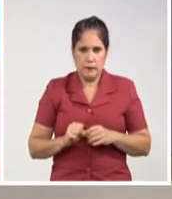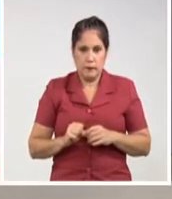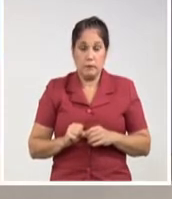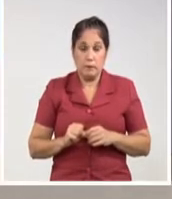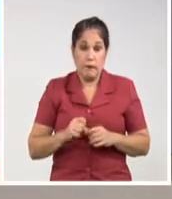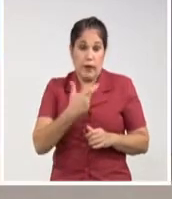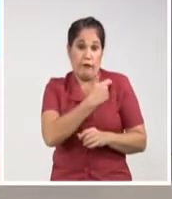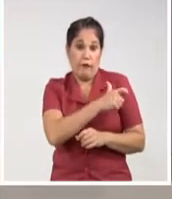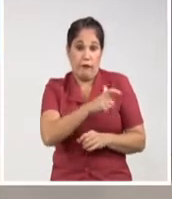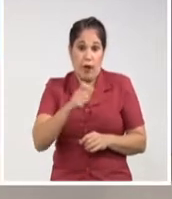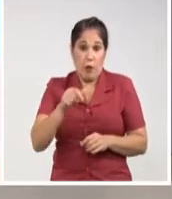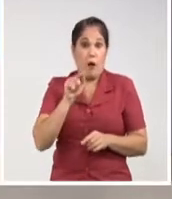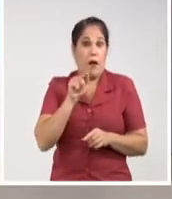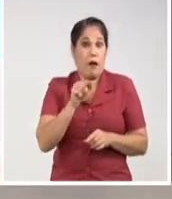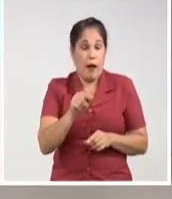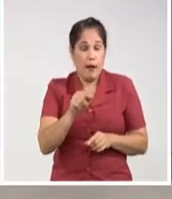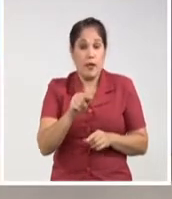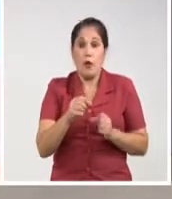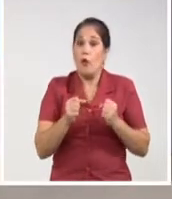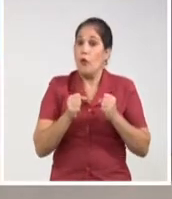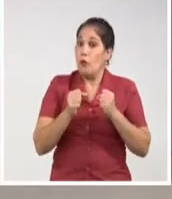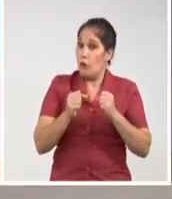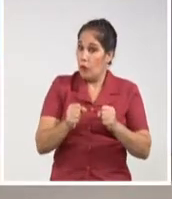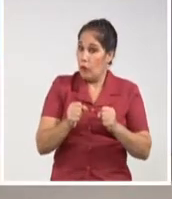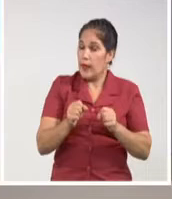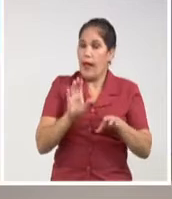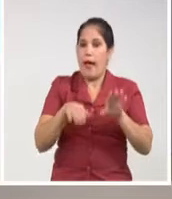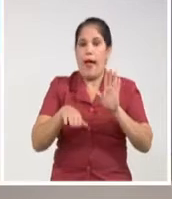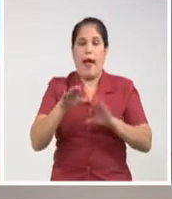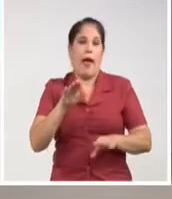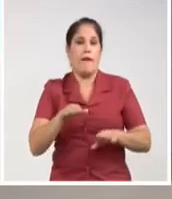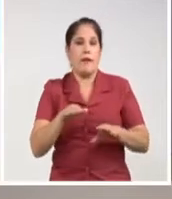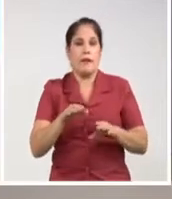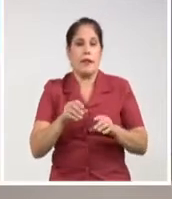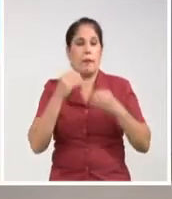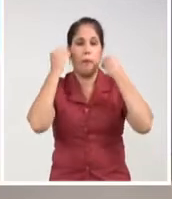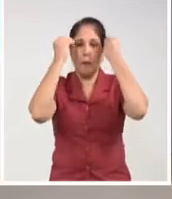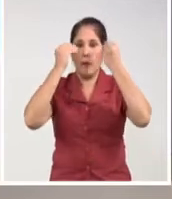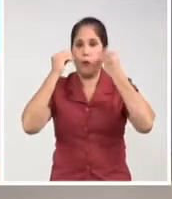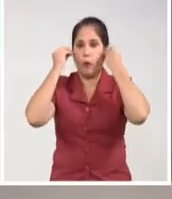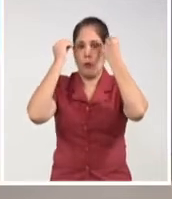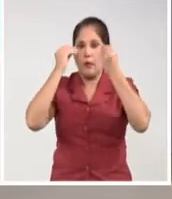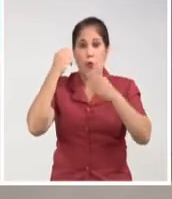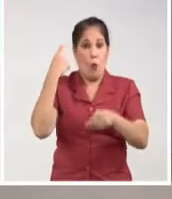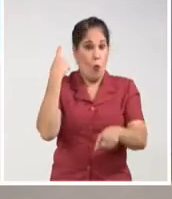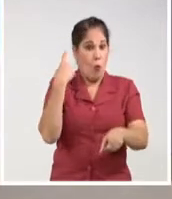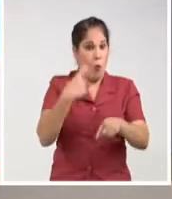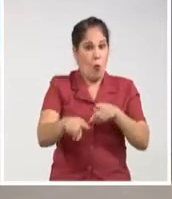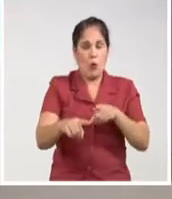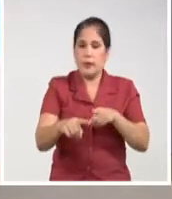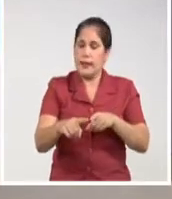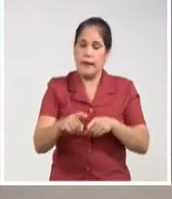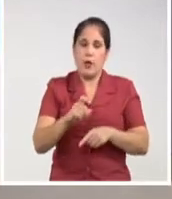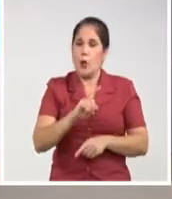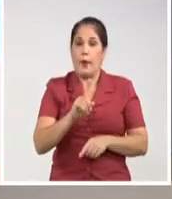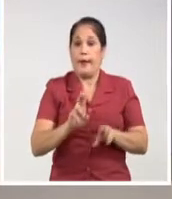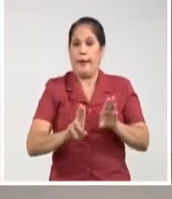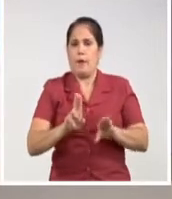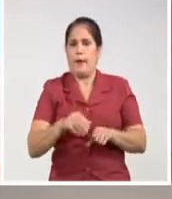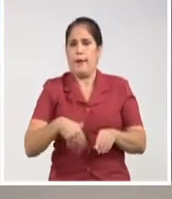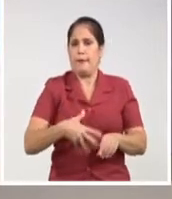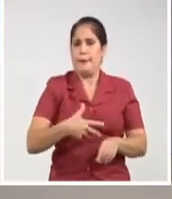las vacunas han caído con toda su fuerza. Unas veces por elemental preocupación y otras por mala fe, para molestar